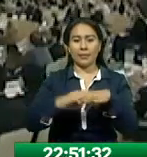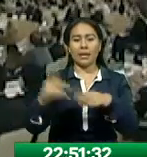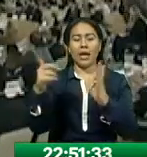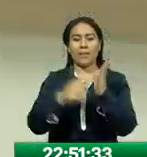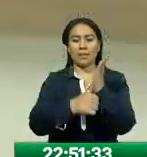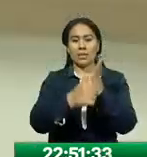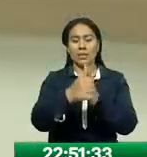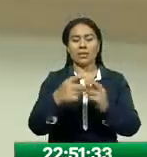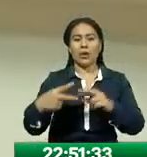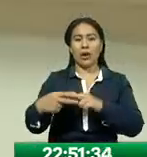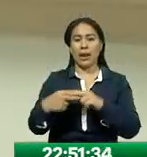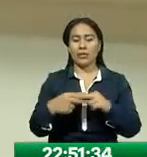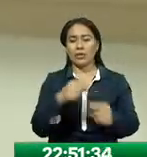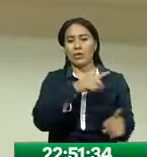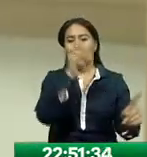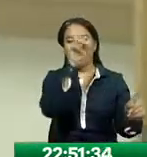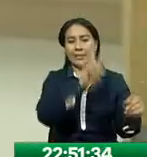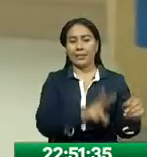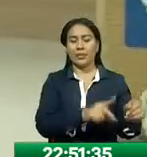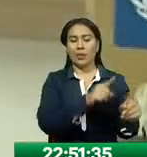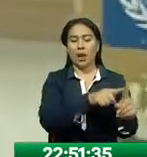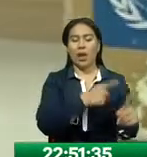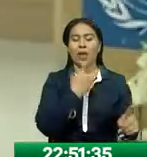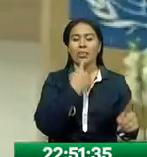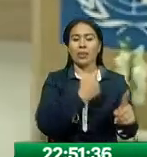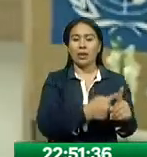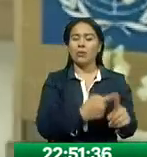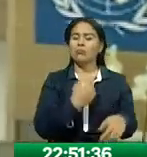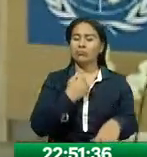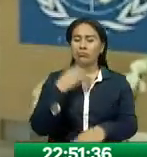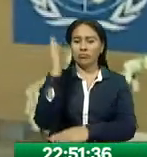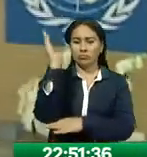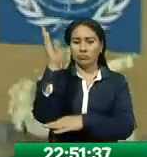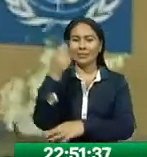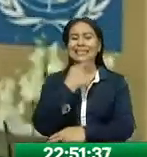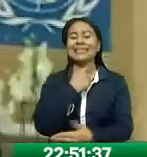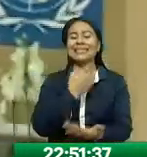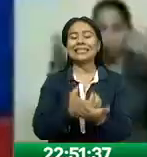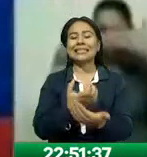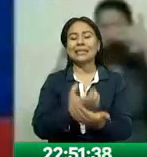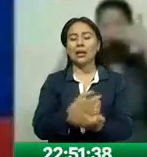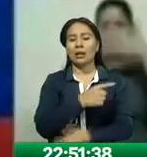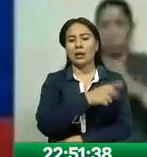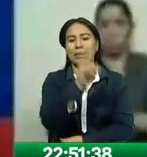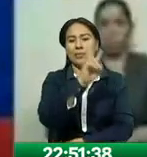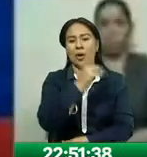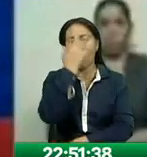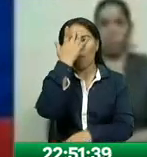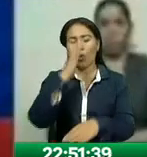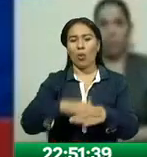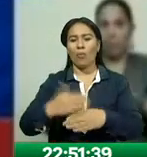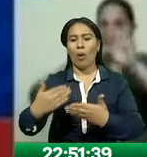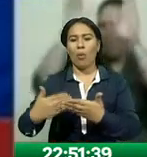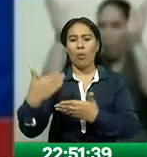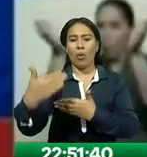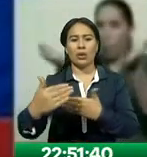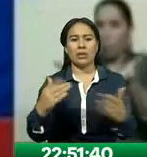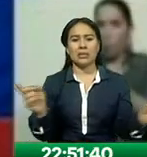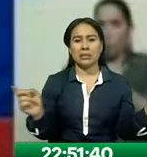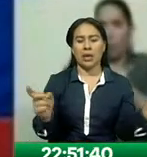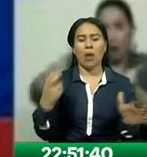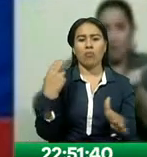de Relaciones Exteriores de Venezuela, Jorge Reaza, en su discurso atribuyó la crisis de su país a los efectos de bloqueos y las